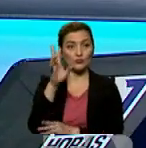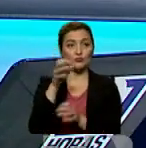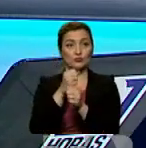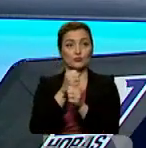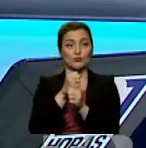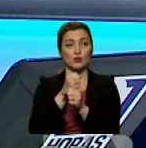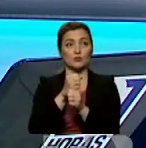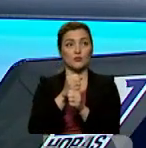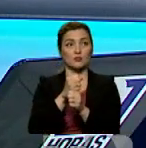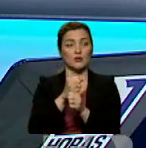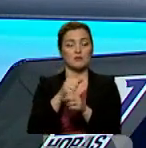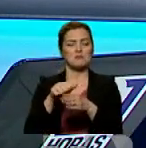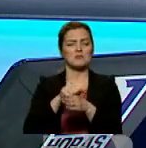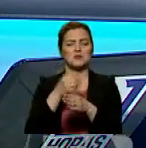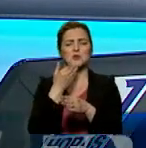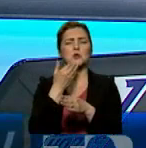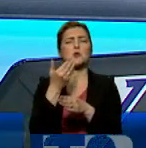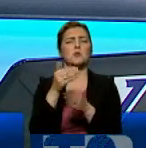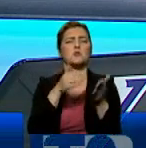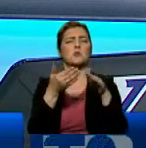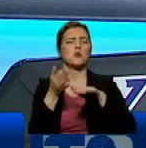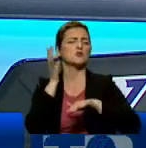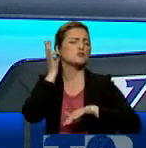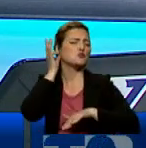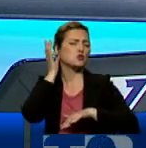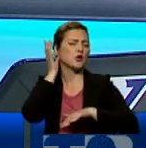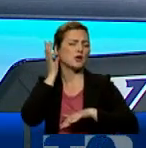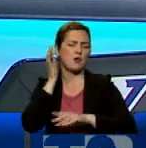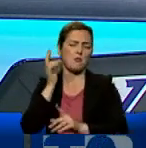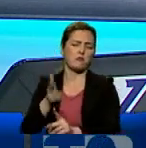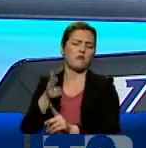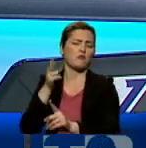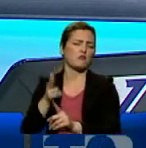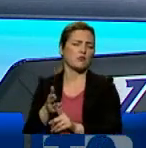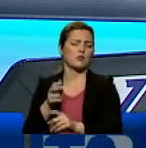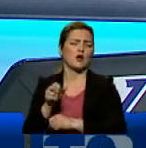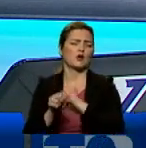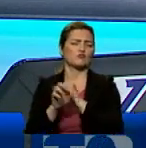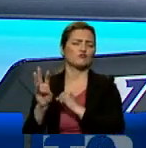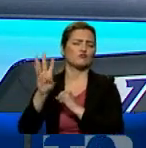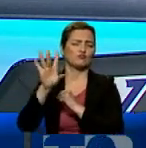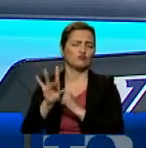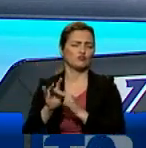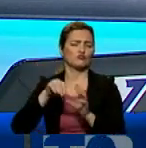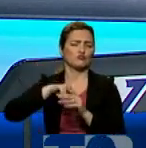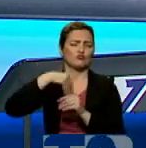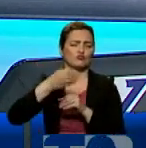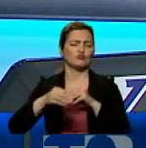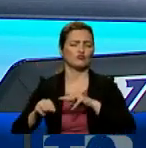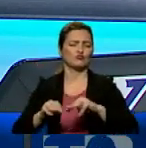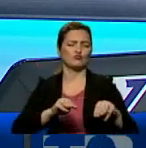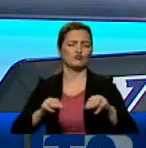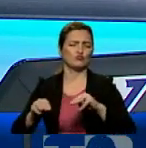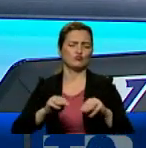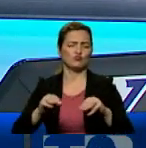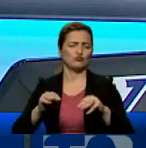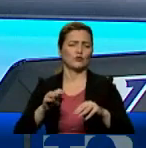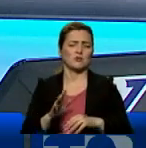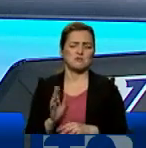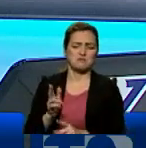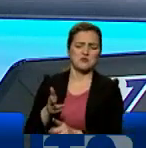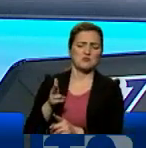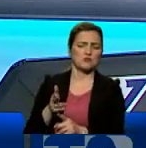la reconstrucción de los hechos de la muerte violenta que sufrió una ciudadana de 68 años en los exteriores de un conocido centro